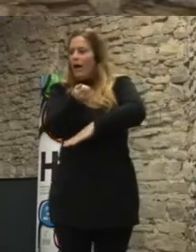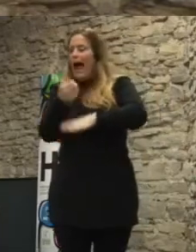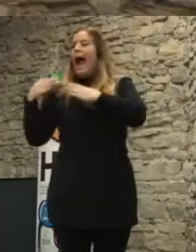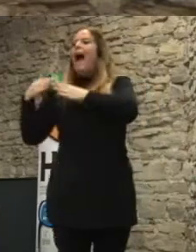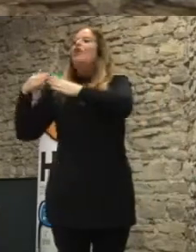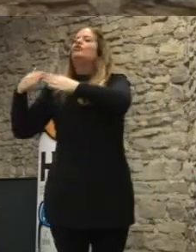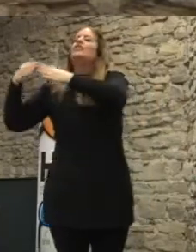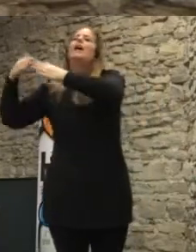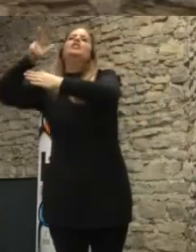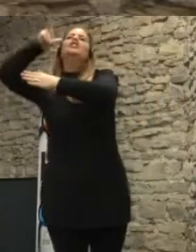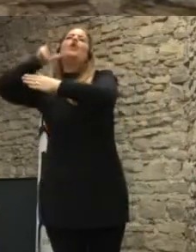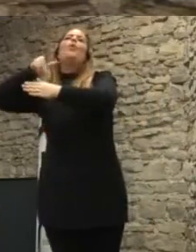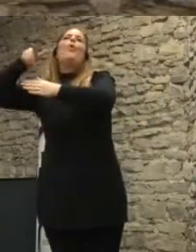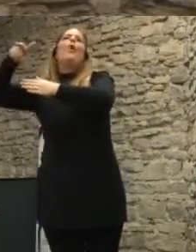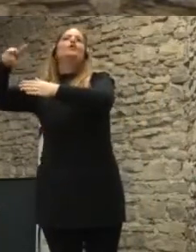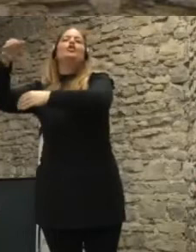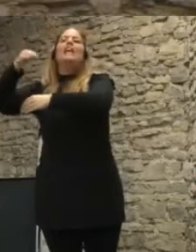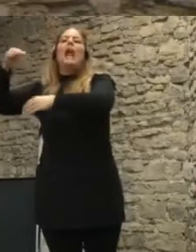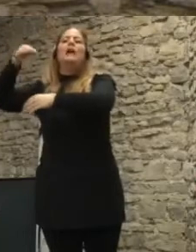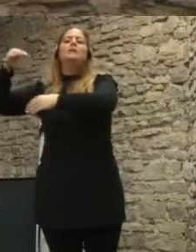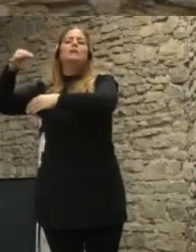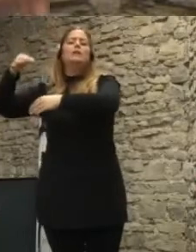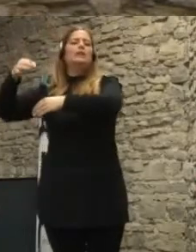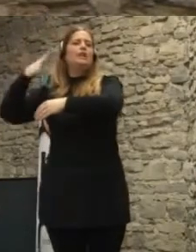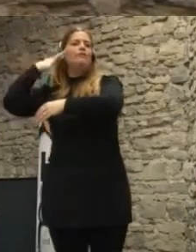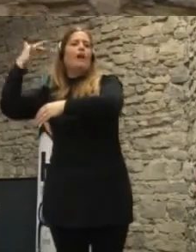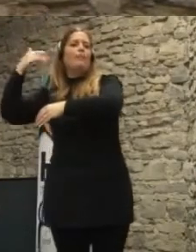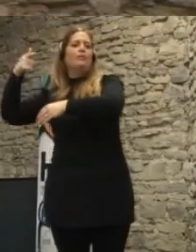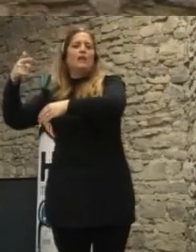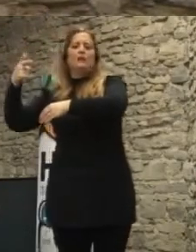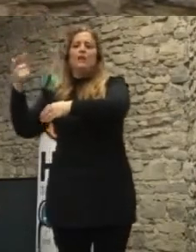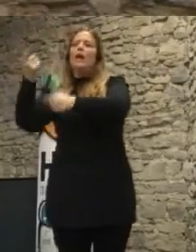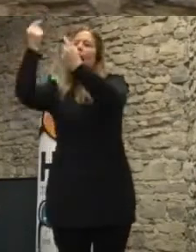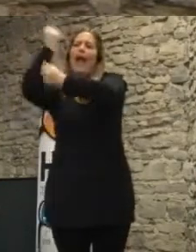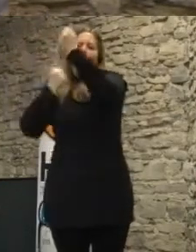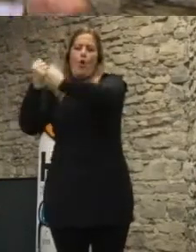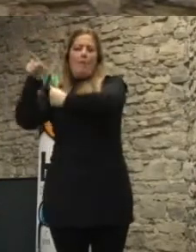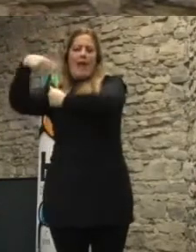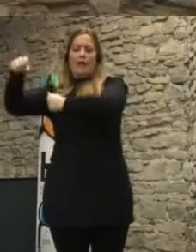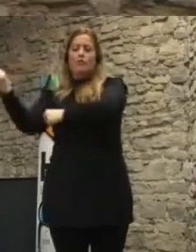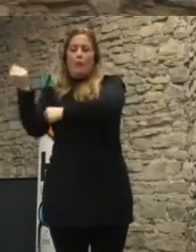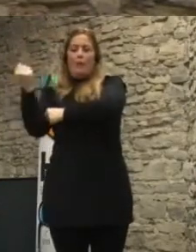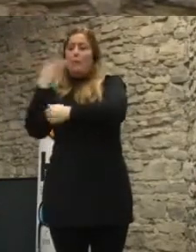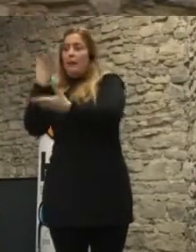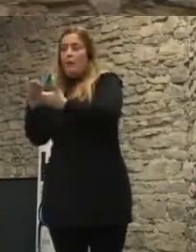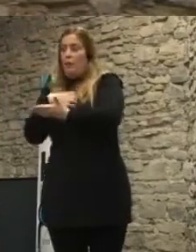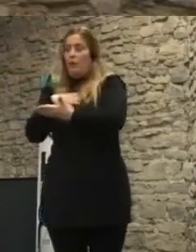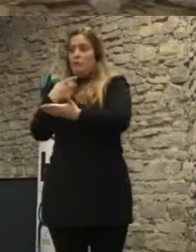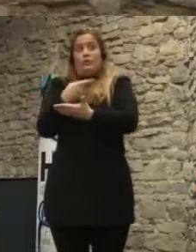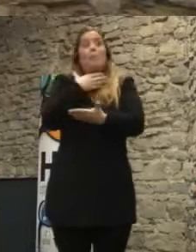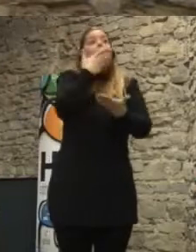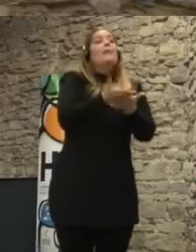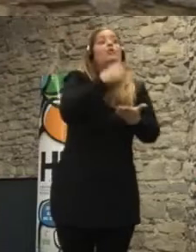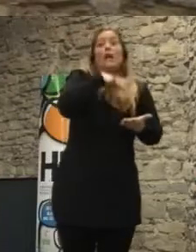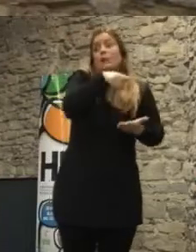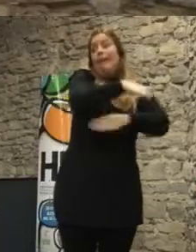estos de las Islas Caimán con sus terminales manejando las finanzas del mundo. Entonces, se lo pedimos al Estado, ¿no? Pero a la vez que se lo pedimos